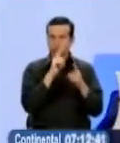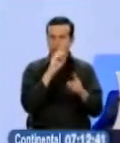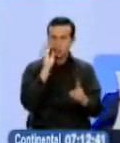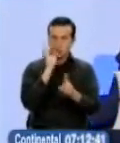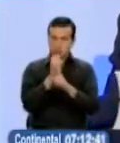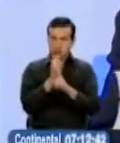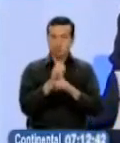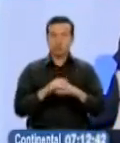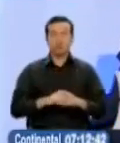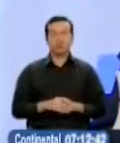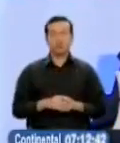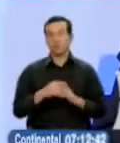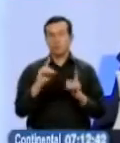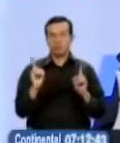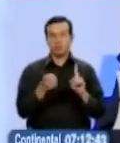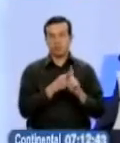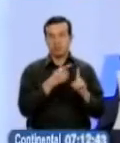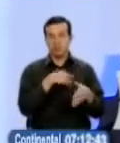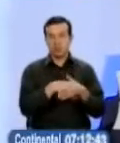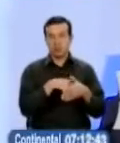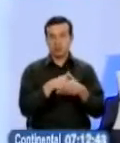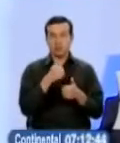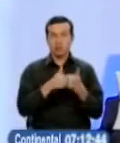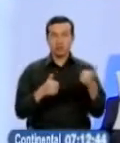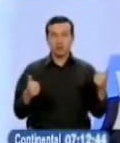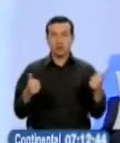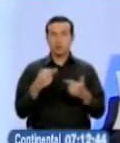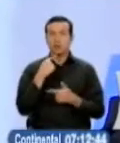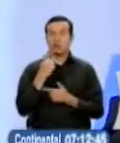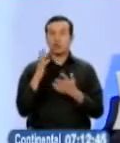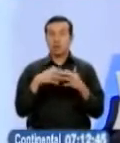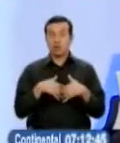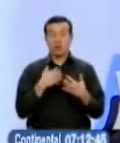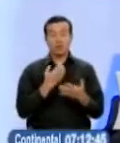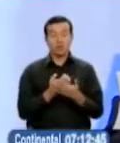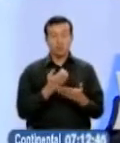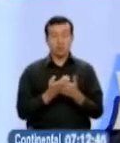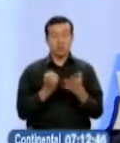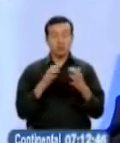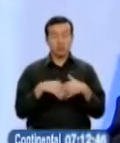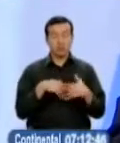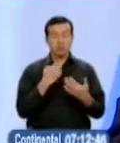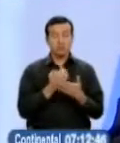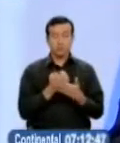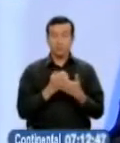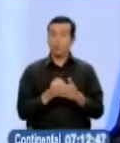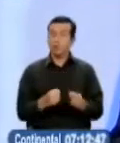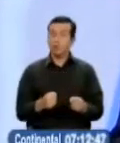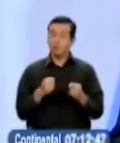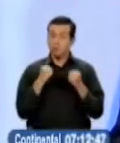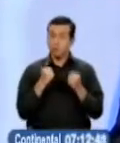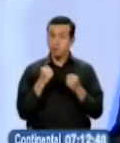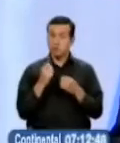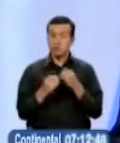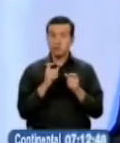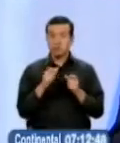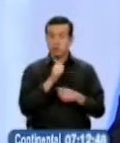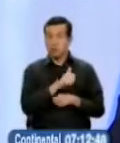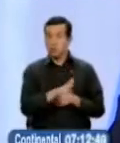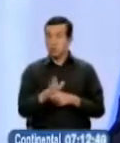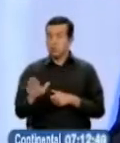mismo tiempo. Un primer límite que tiene esa candidatura es la recesión económica. La recesión económica golpea y hace que la